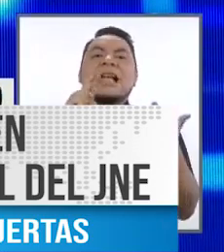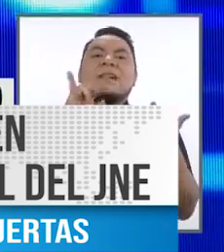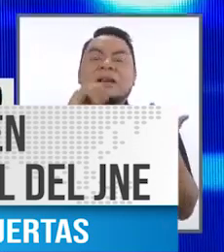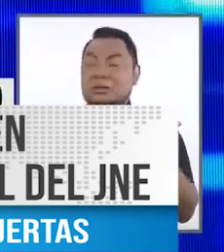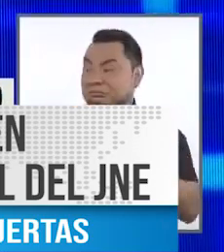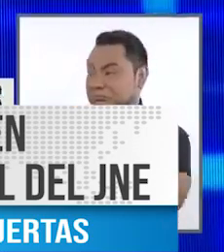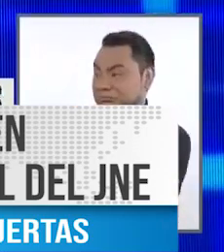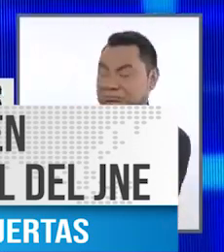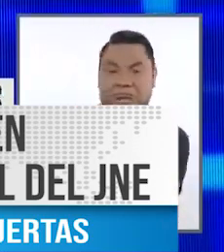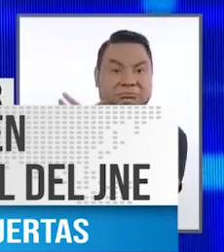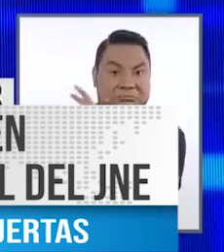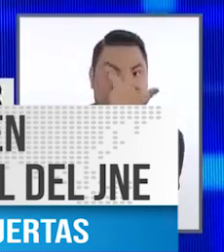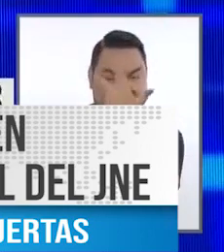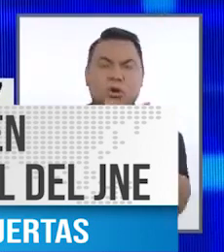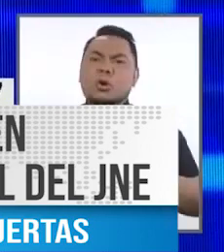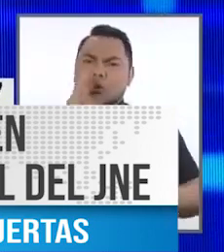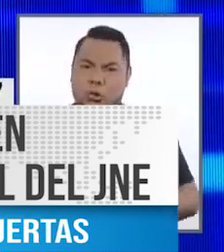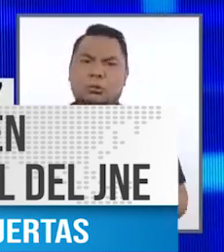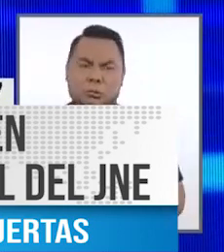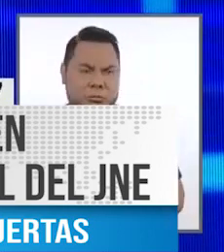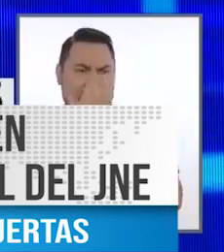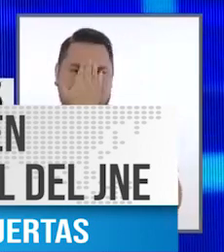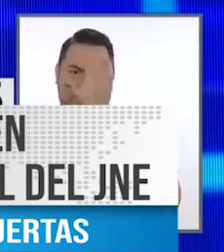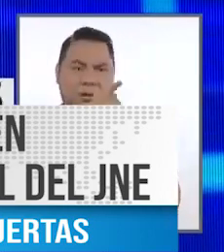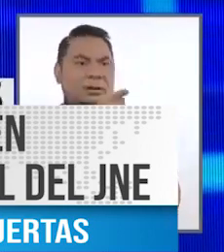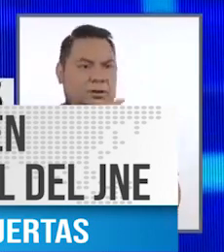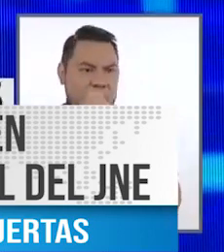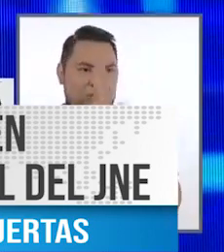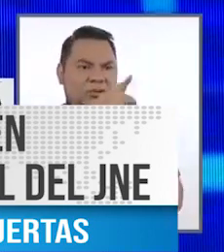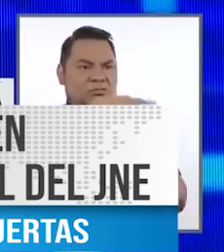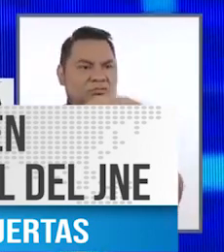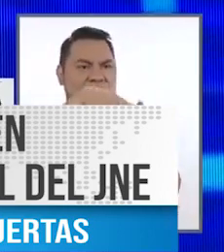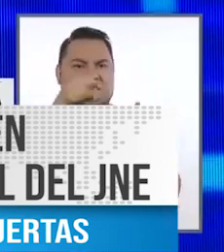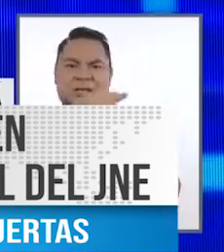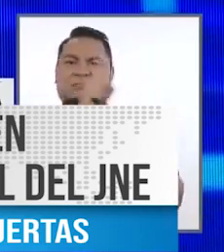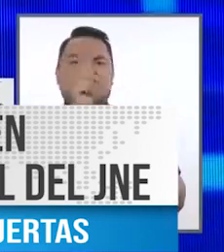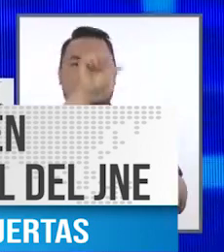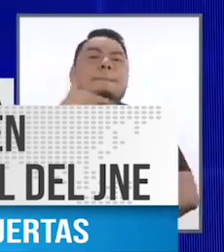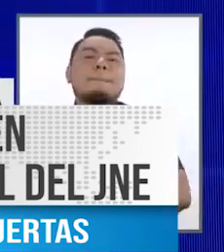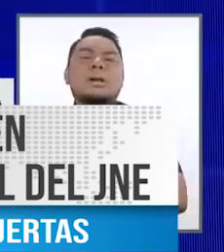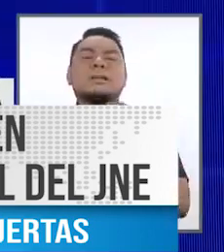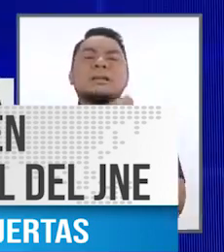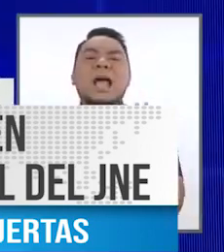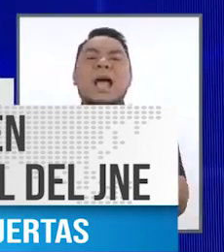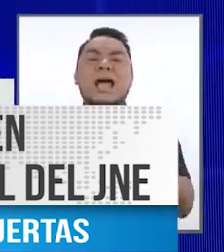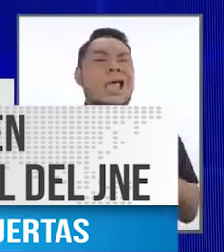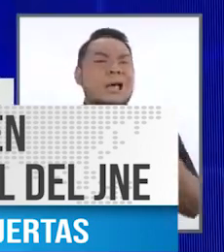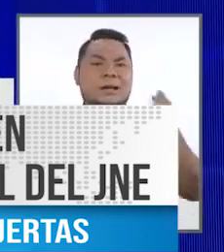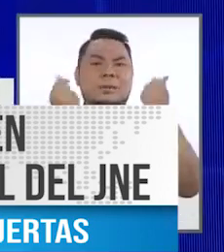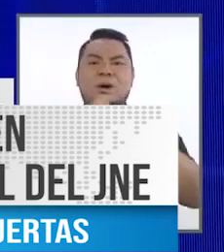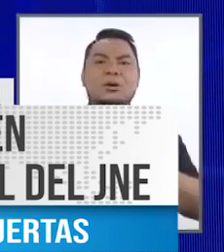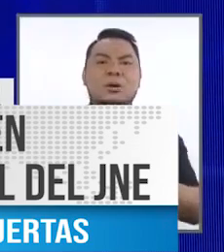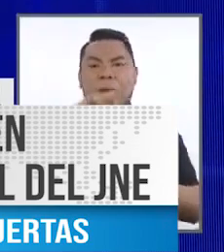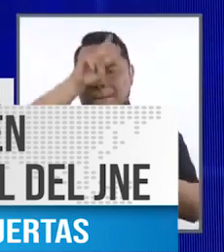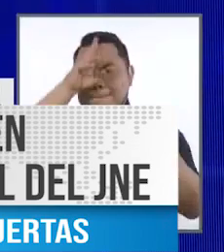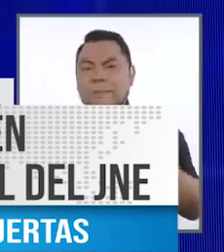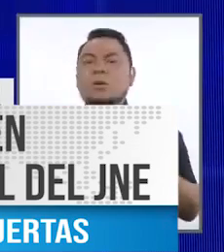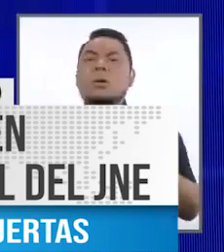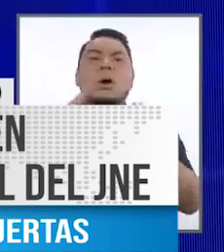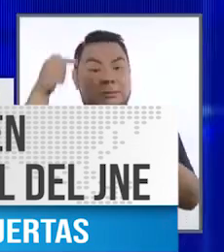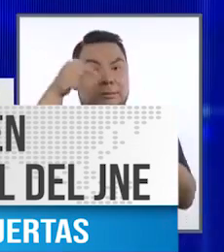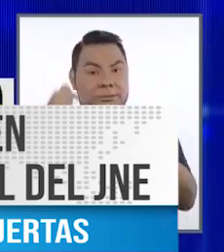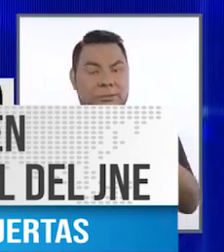los tengo aquí a mi lado. Y se los digo presente porque estoy representando a todos los peruanos. Debido a ello, los